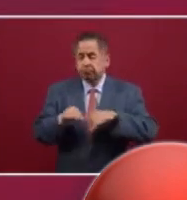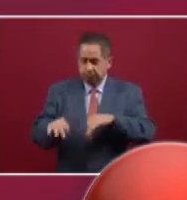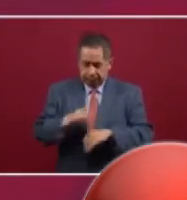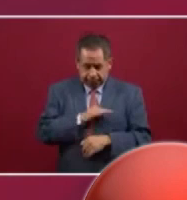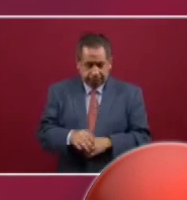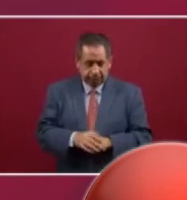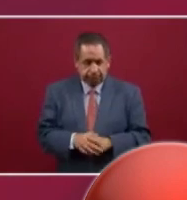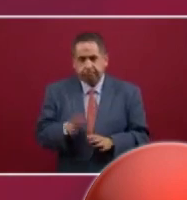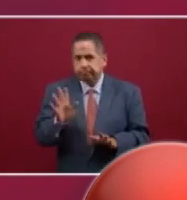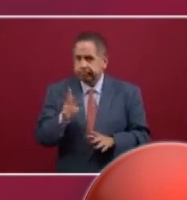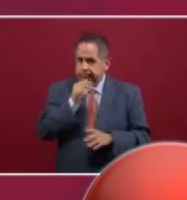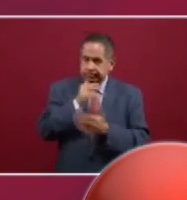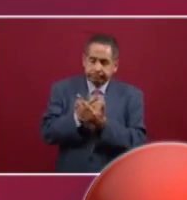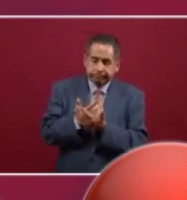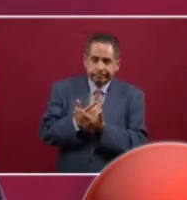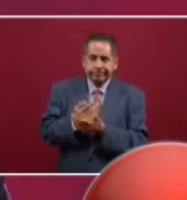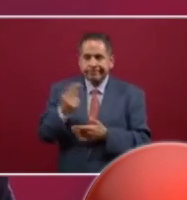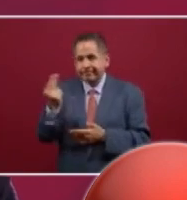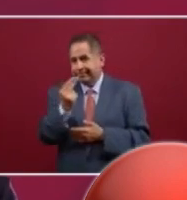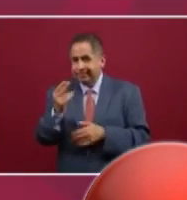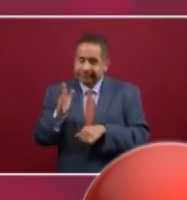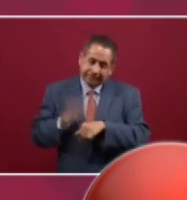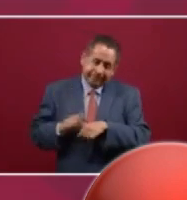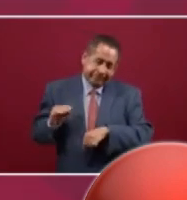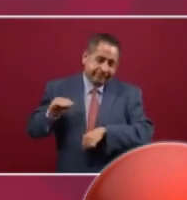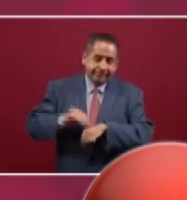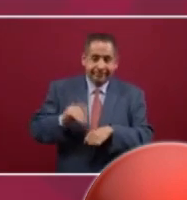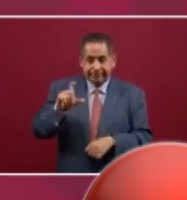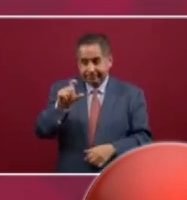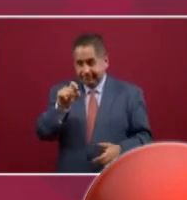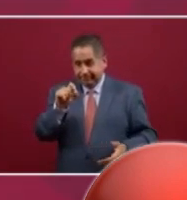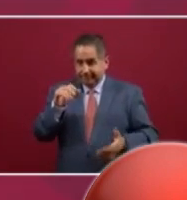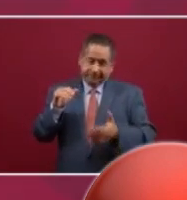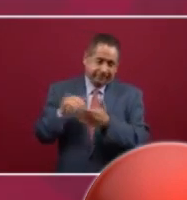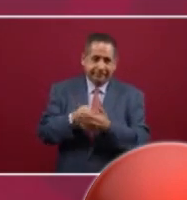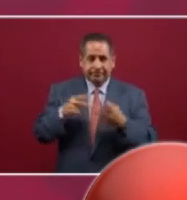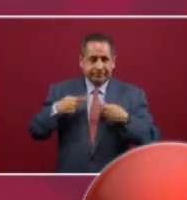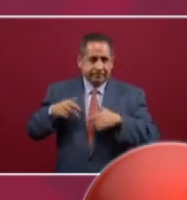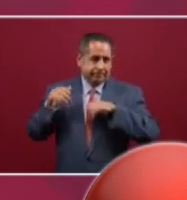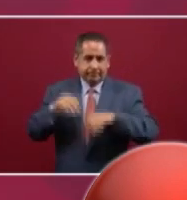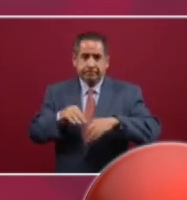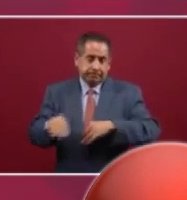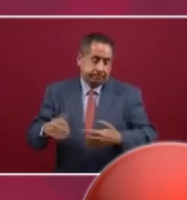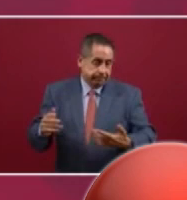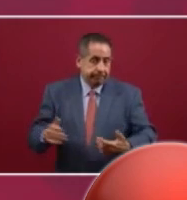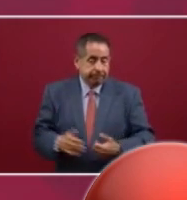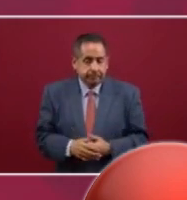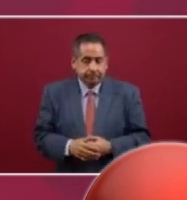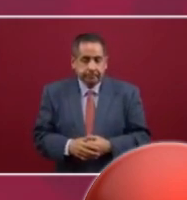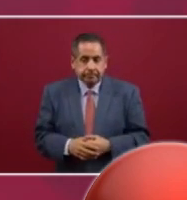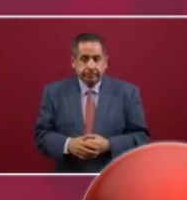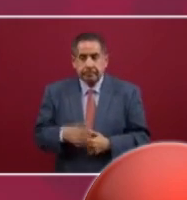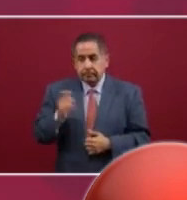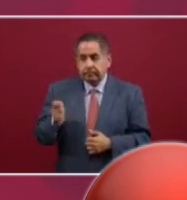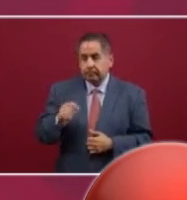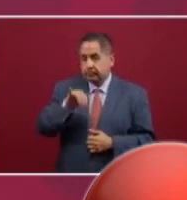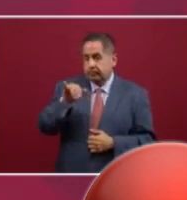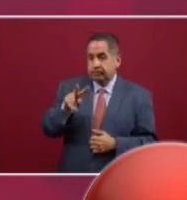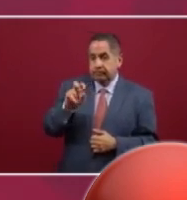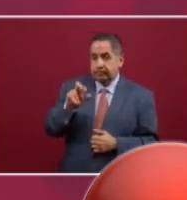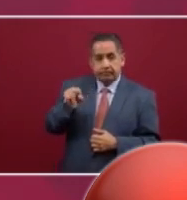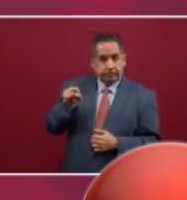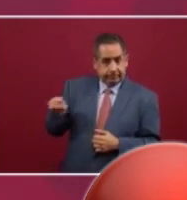plan de Centroamérica, uno de estos días. Por ahí creo que le pregunta el presidente a Marcelo Ebrard, porque